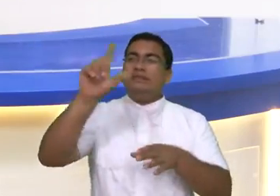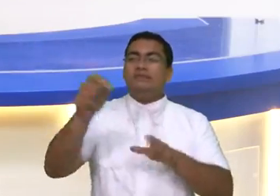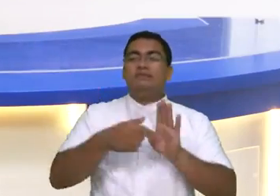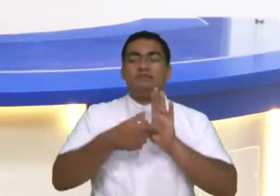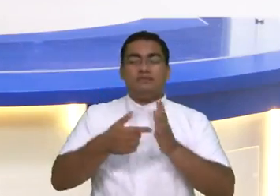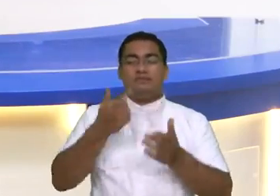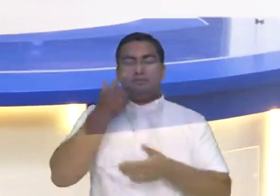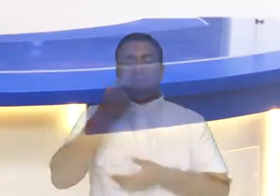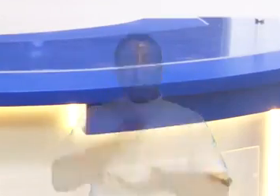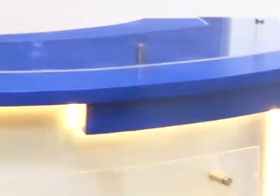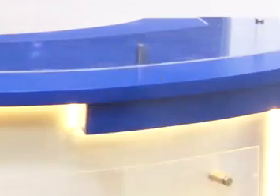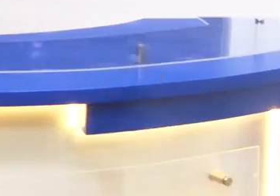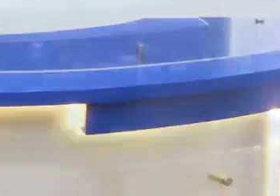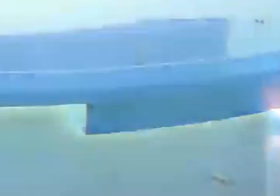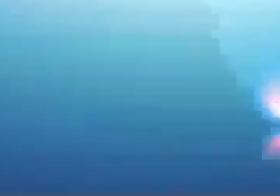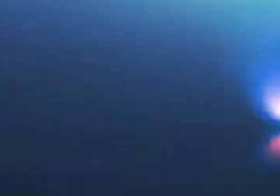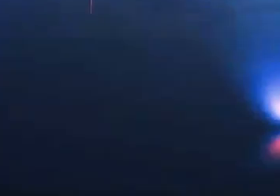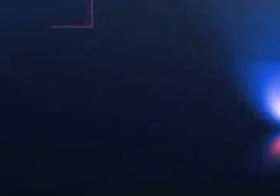el reporte.